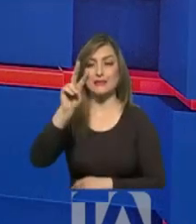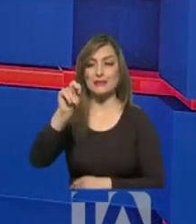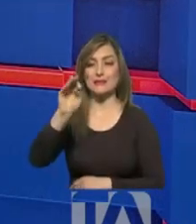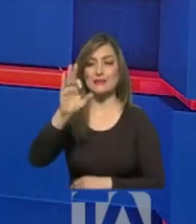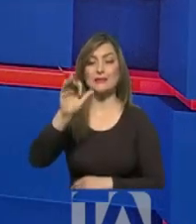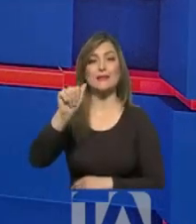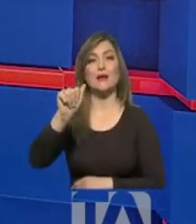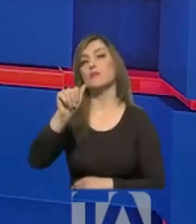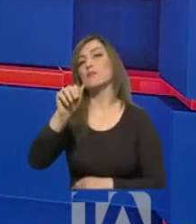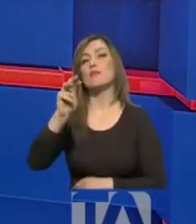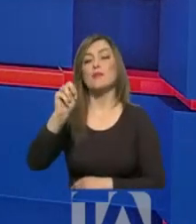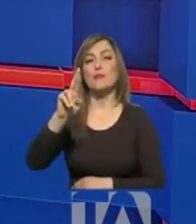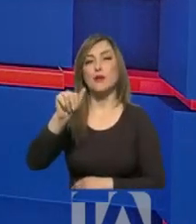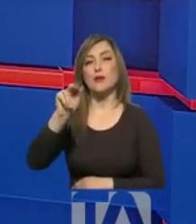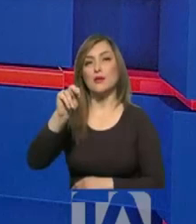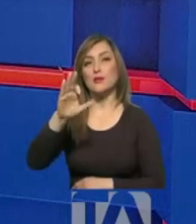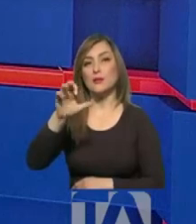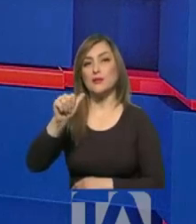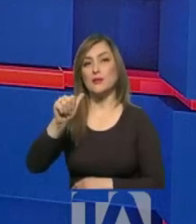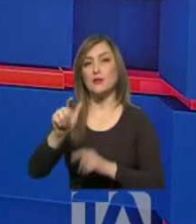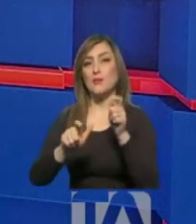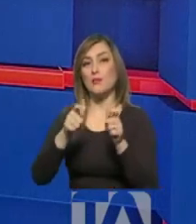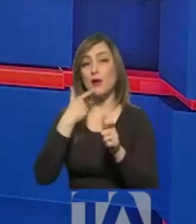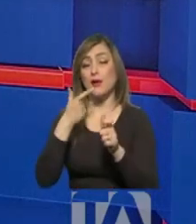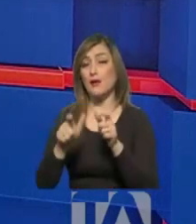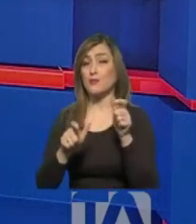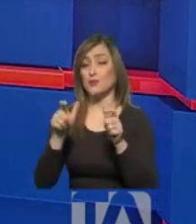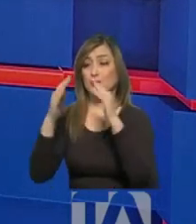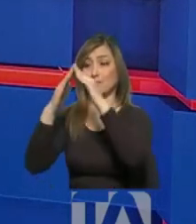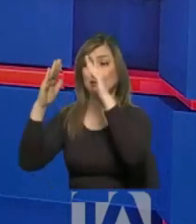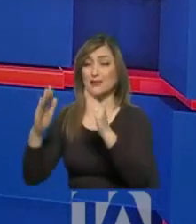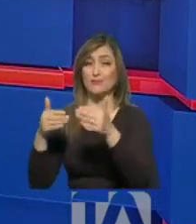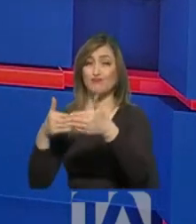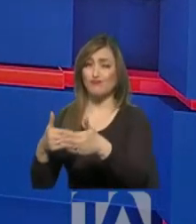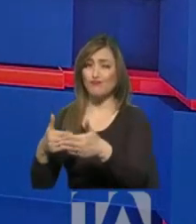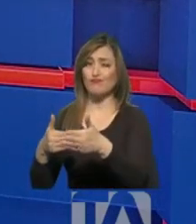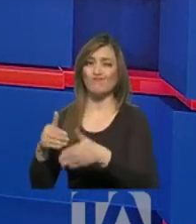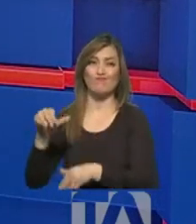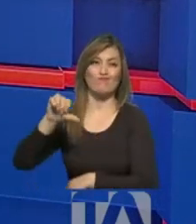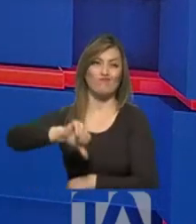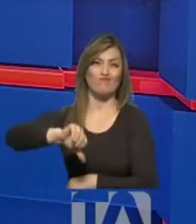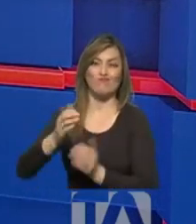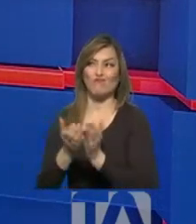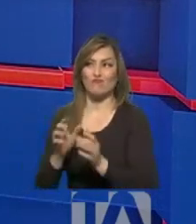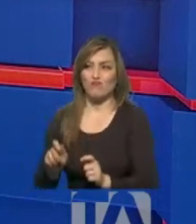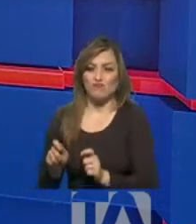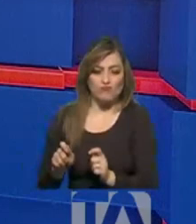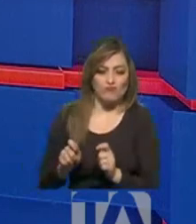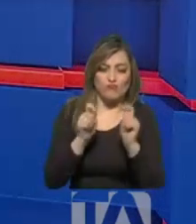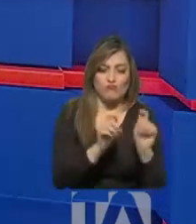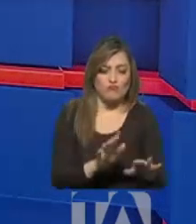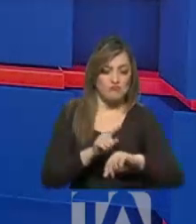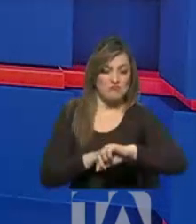sur de Quito porque los moradores aseguran que hay varios vecinos o malos vecinos que botan basura a cualquier